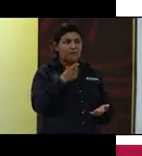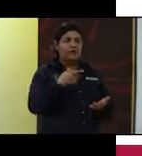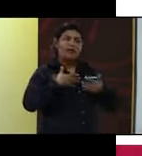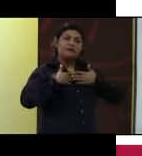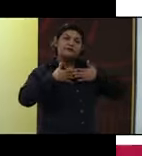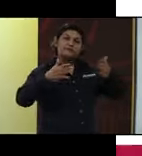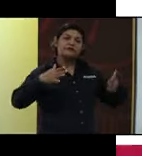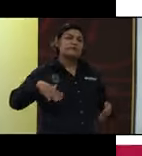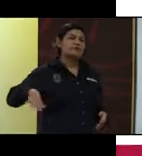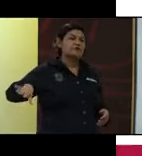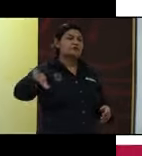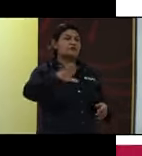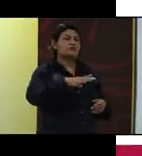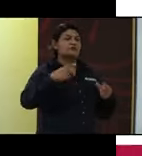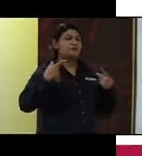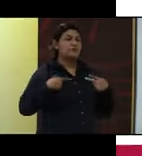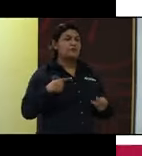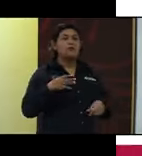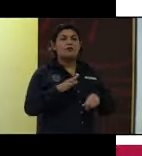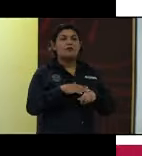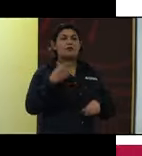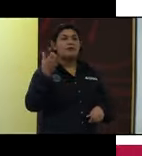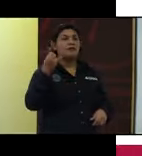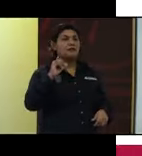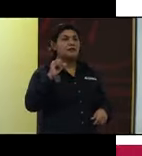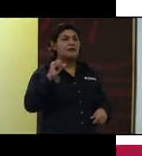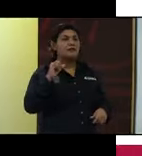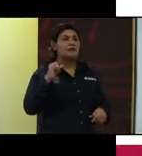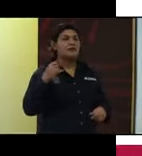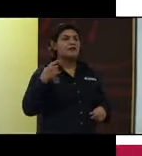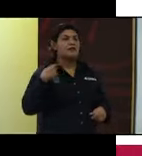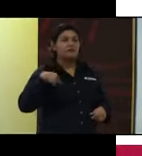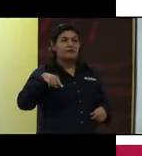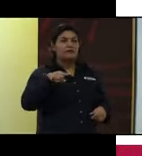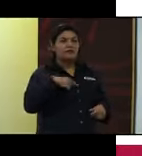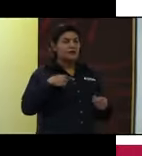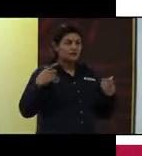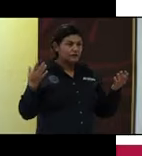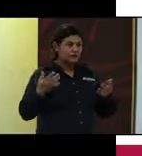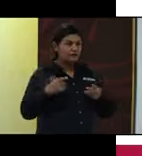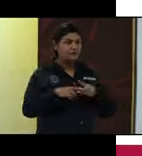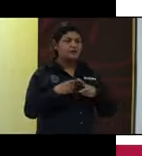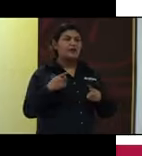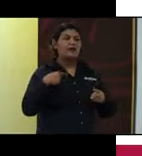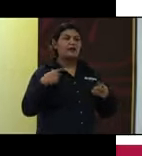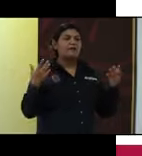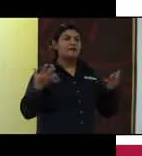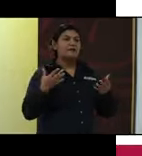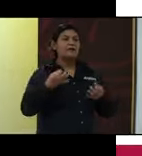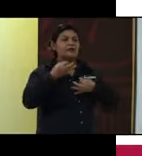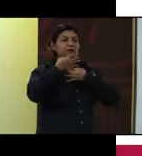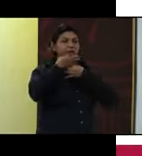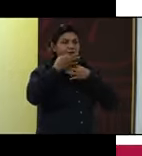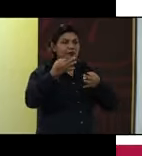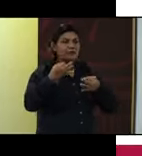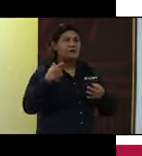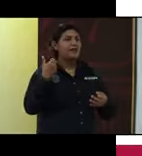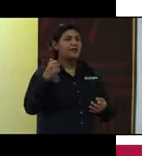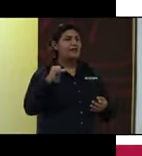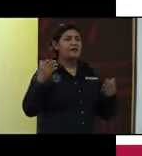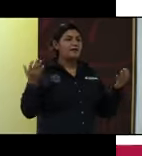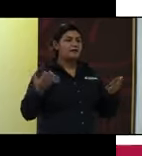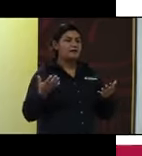abierto a todo el público, porque así es como nosotros, desde que iniciamos la administración, hemos estado informando y así lo vamos a